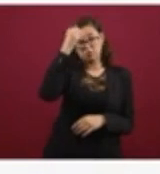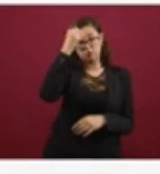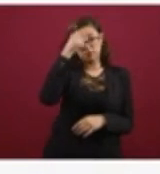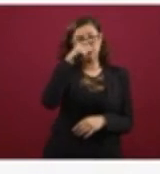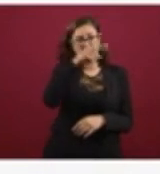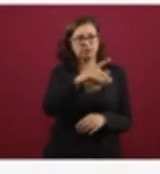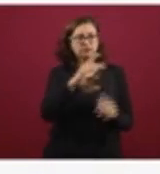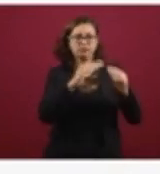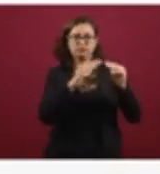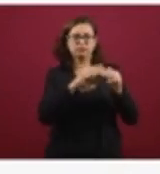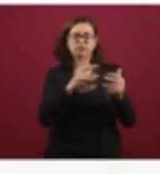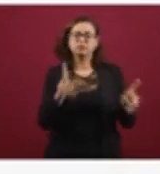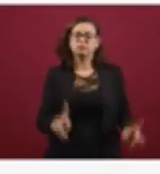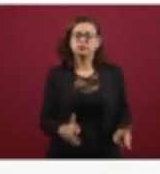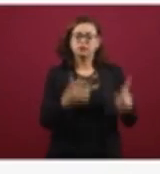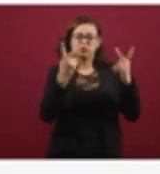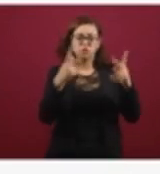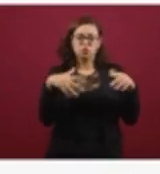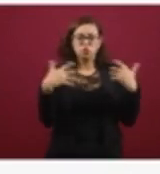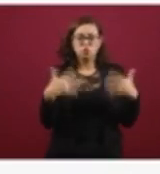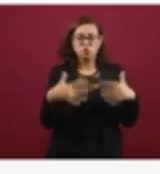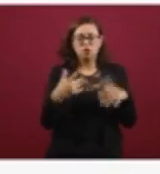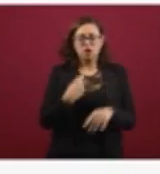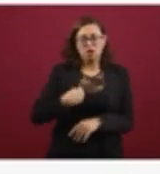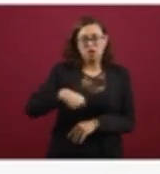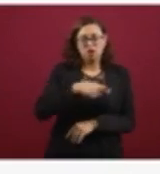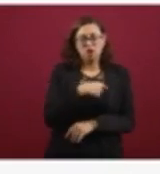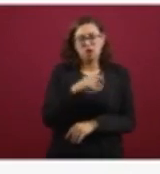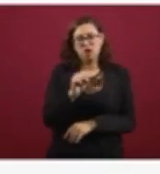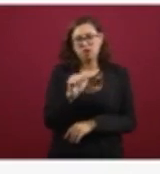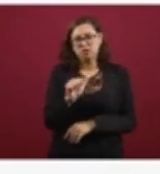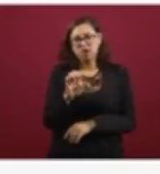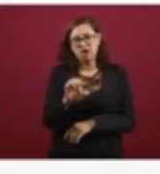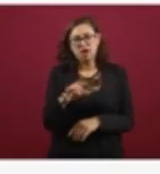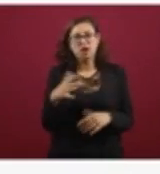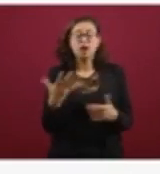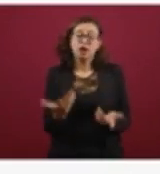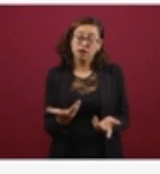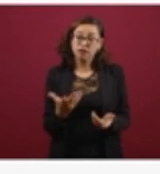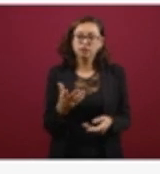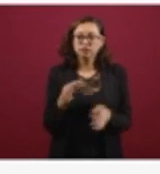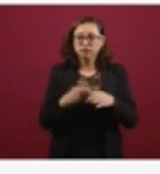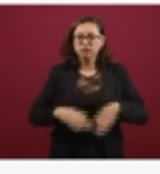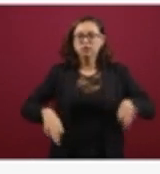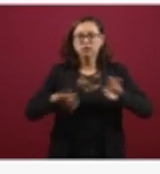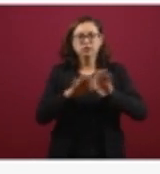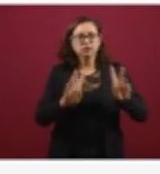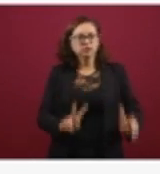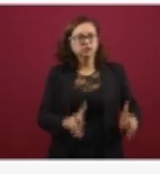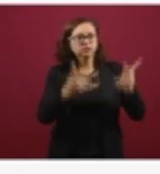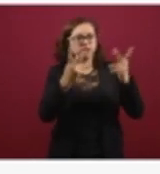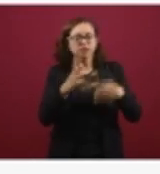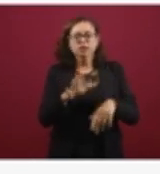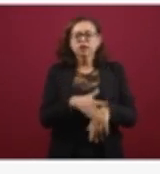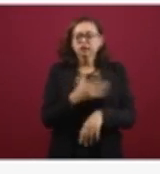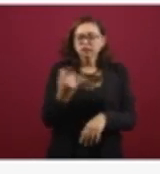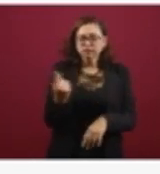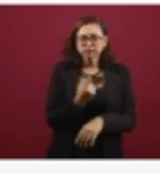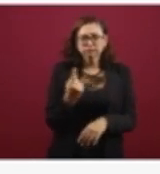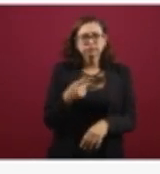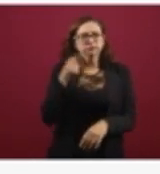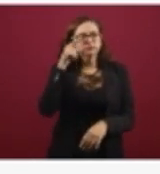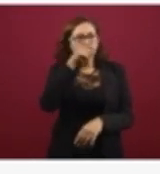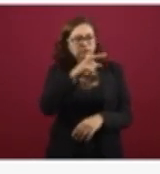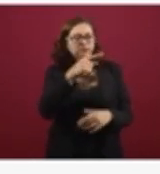evento para nosotros, para el Instituto para Devolverle al Pueblo Robado, fue muy especial. ¿En qué sentido? En el sentido de que es el